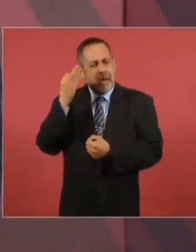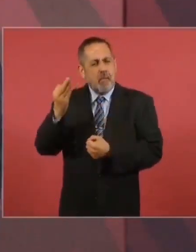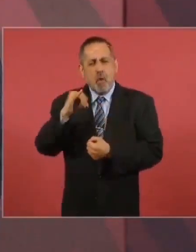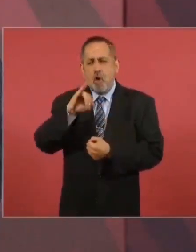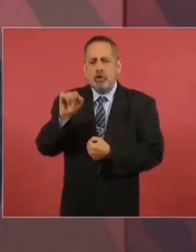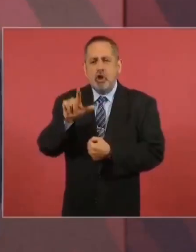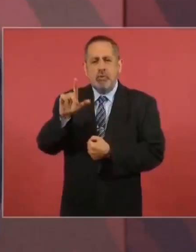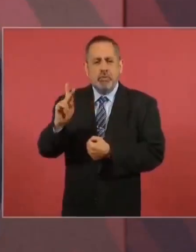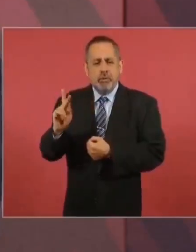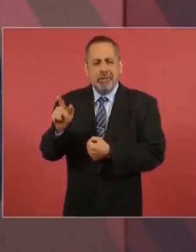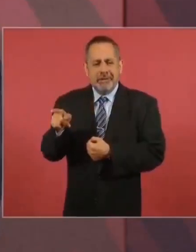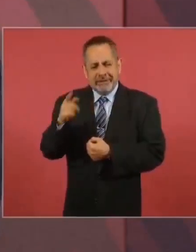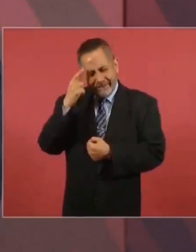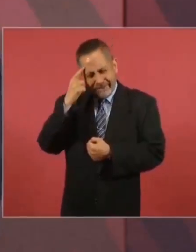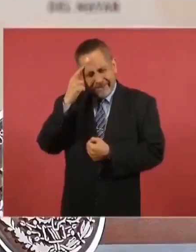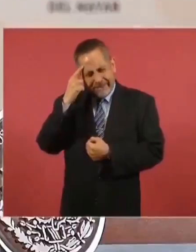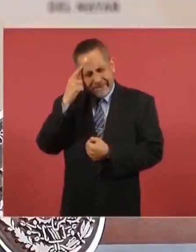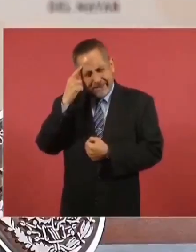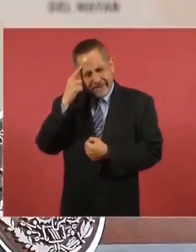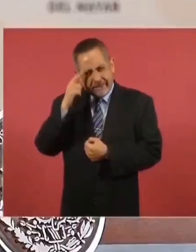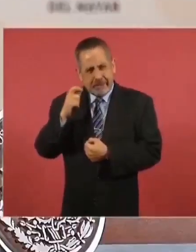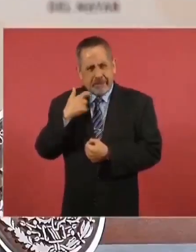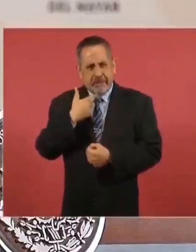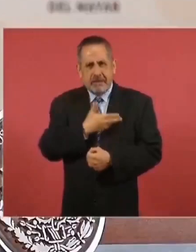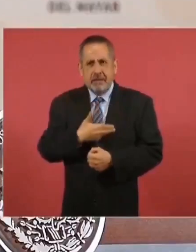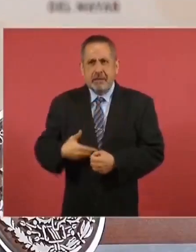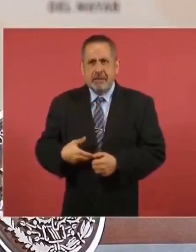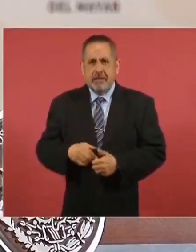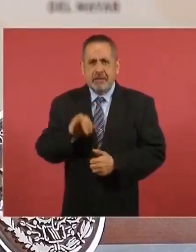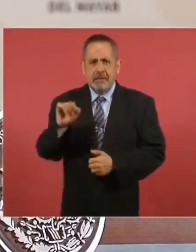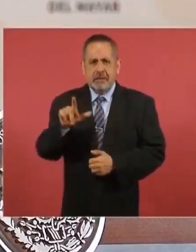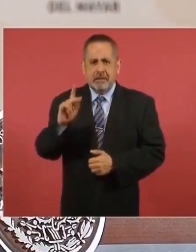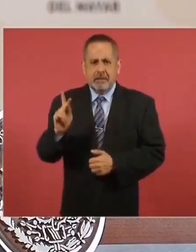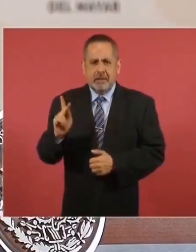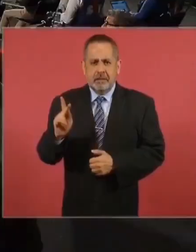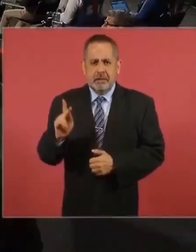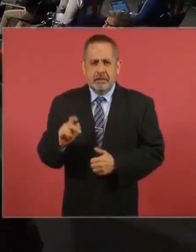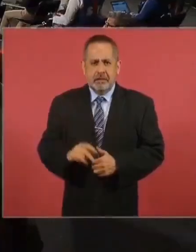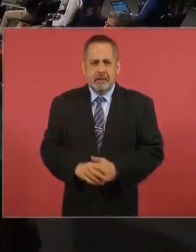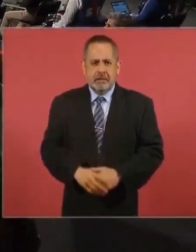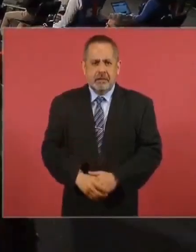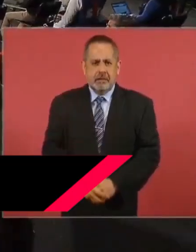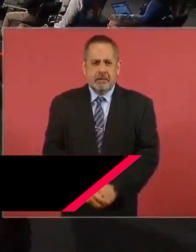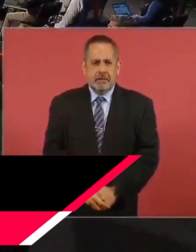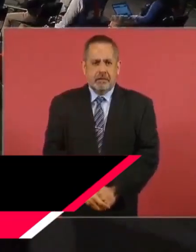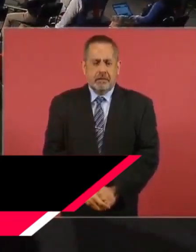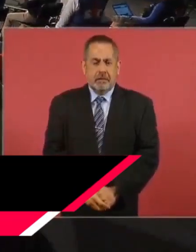del presidente López Obrador. Y luego se convirtió